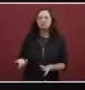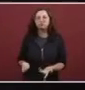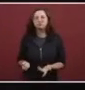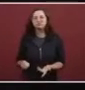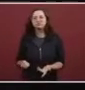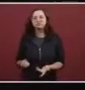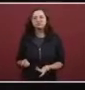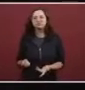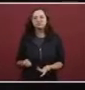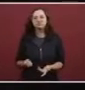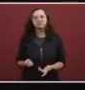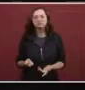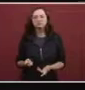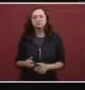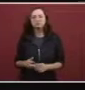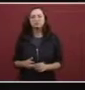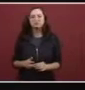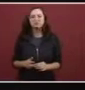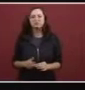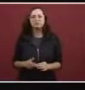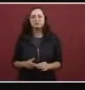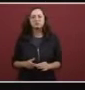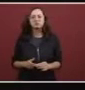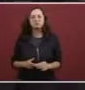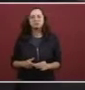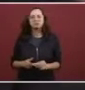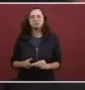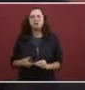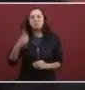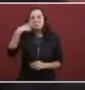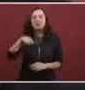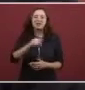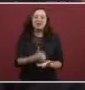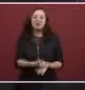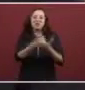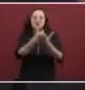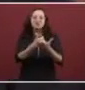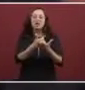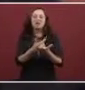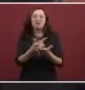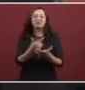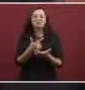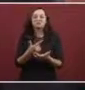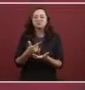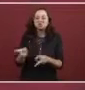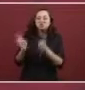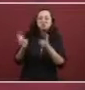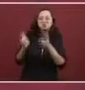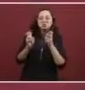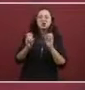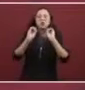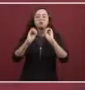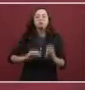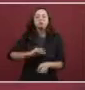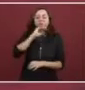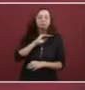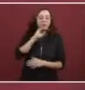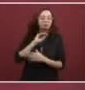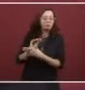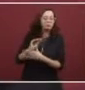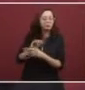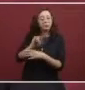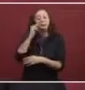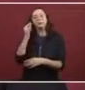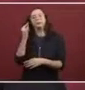para que ayudaran, facilitaran en el saqueo o se hicieran de la vista gorda. Y en el caso de